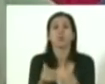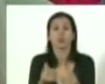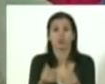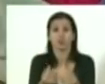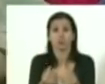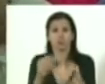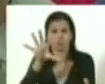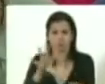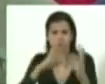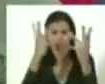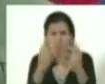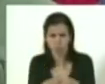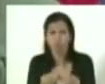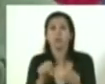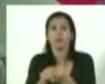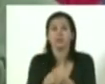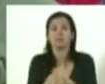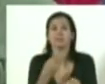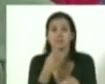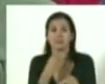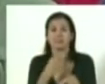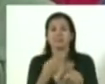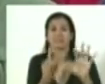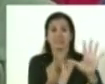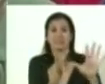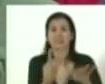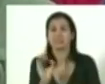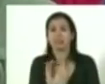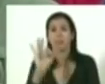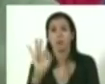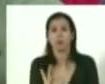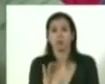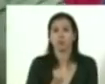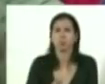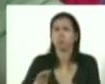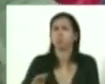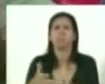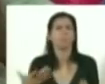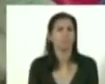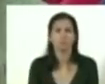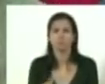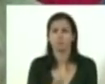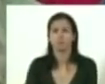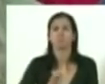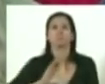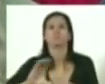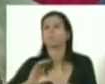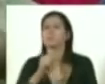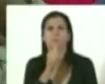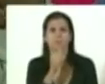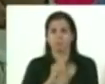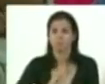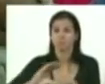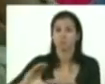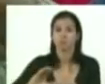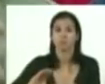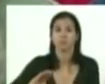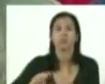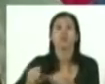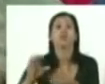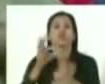2017, el 70% del presupuesto nacional va destinado a la